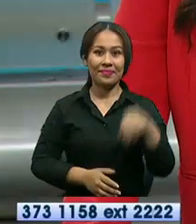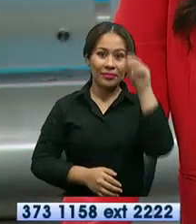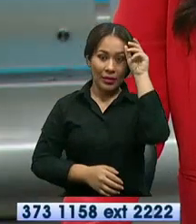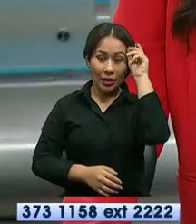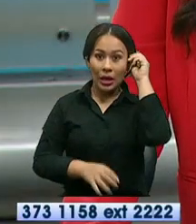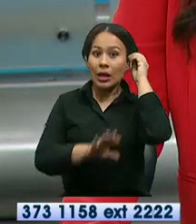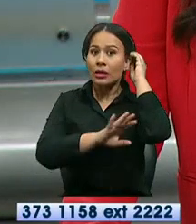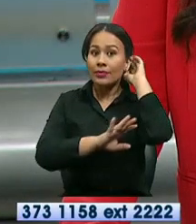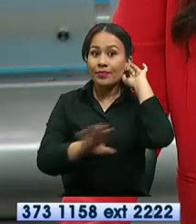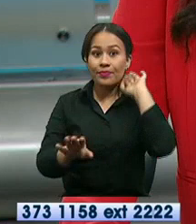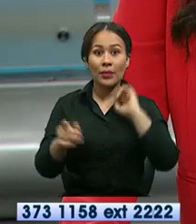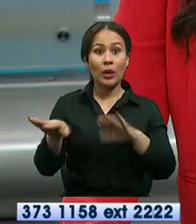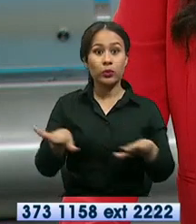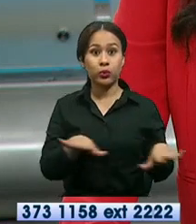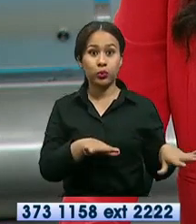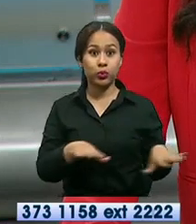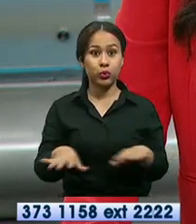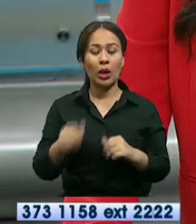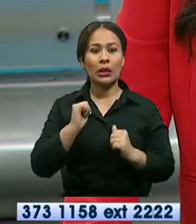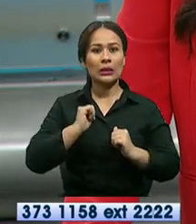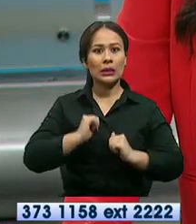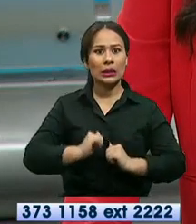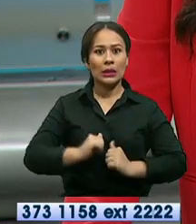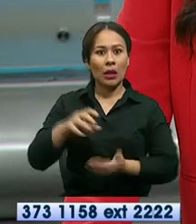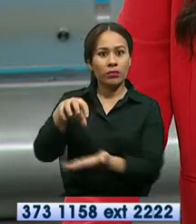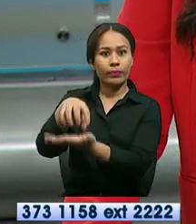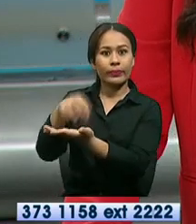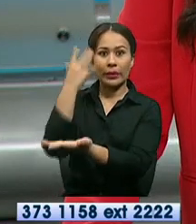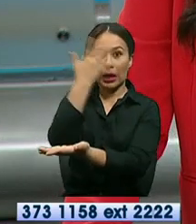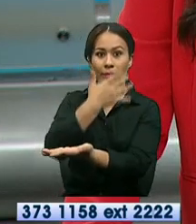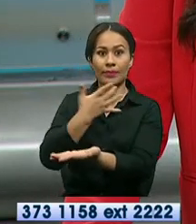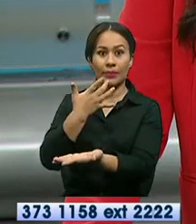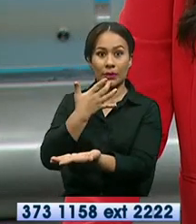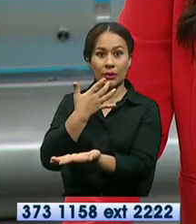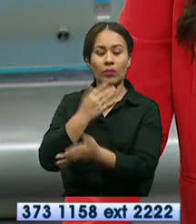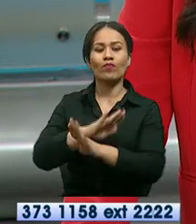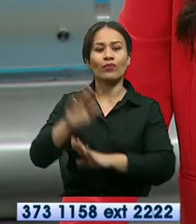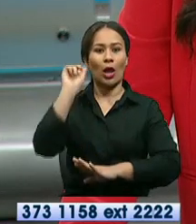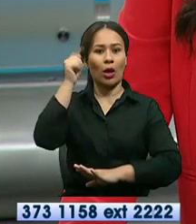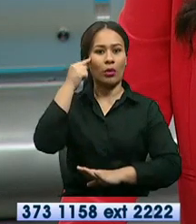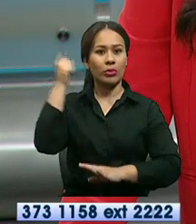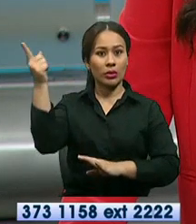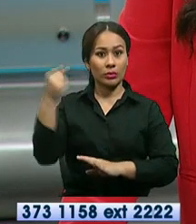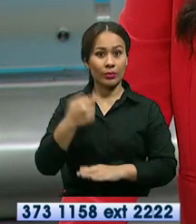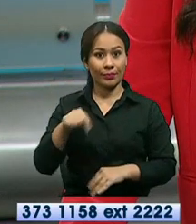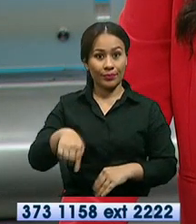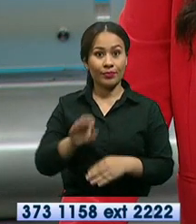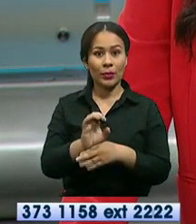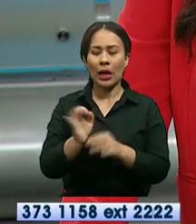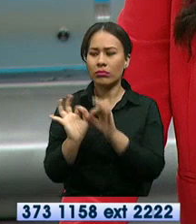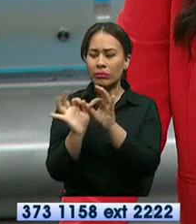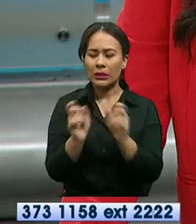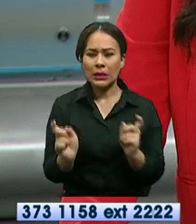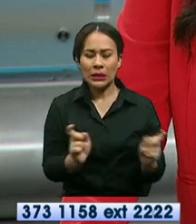Tras el enjambre sísmico que sacudió la provincia de Esmeraldas, el gobierno central hará reajustes al presupuesto para asistir a los